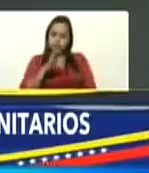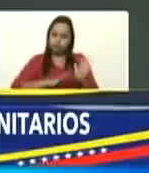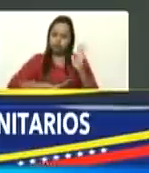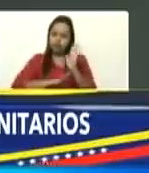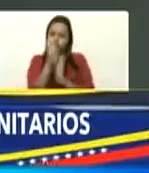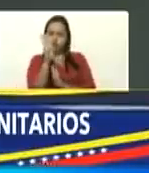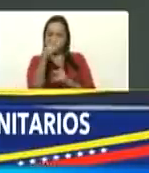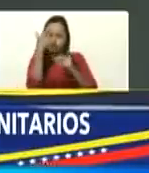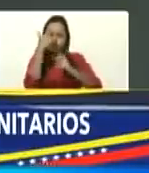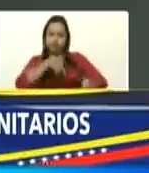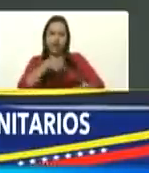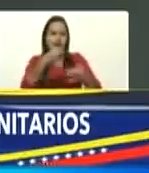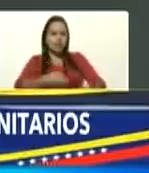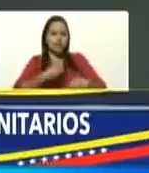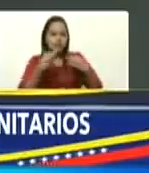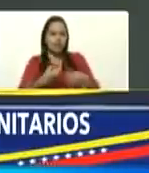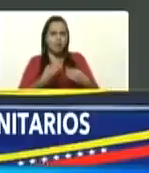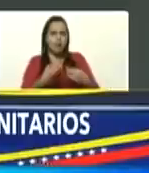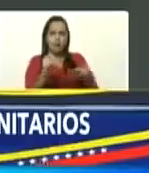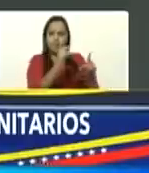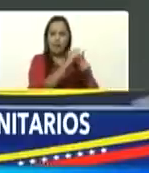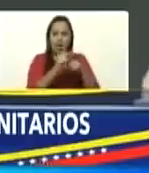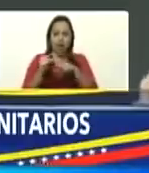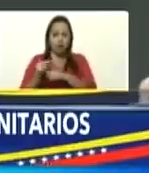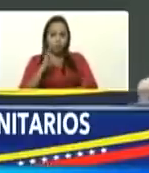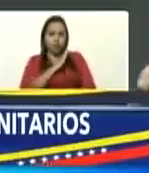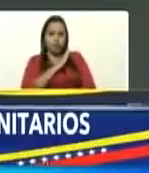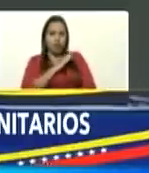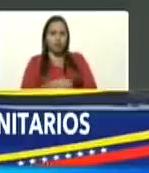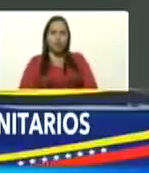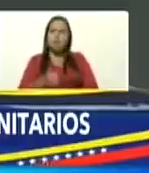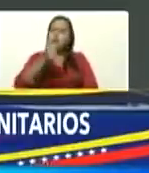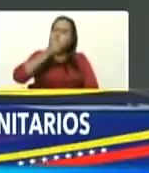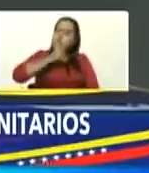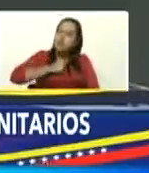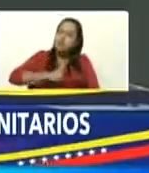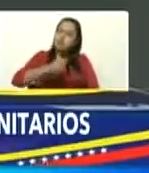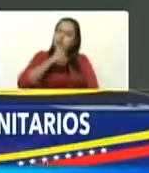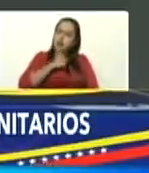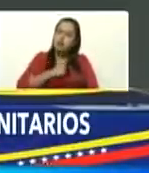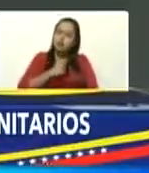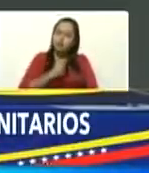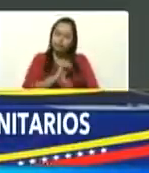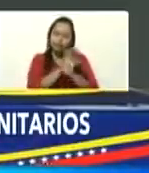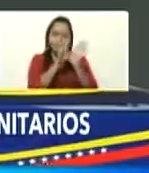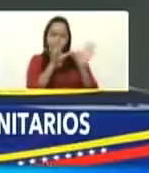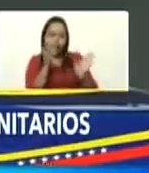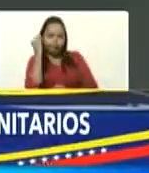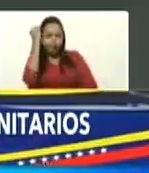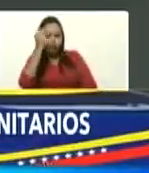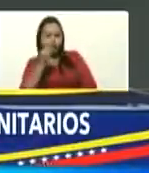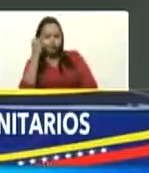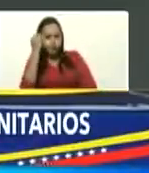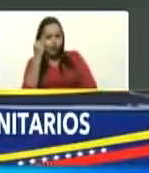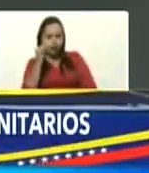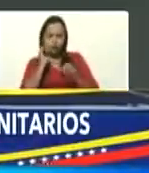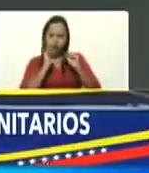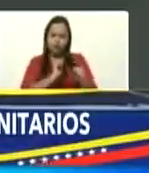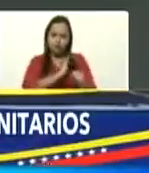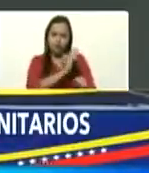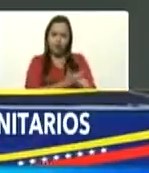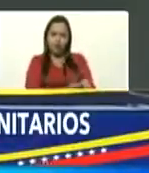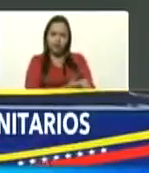con esa frase que lo caracterizó a usted, presidente: paciencia, cordura, nervios de acero. Y así se fue anidando